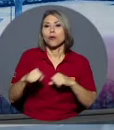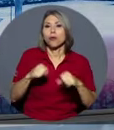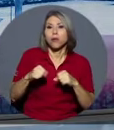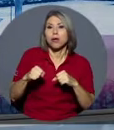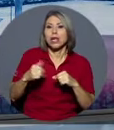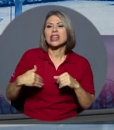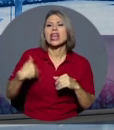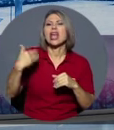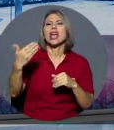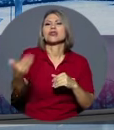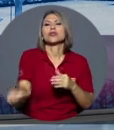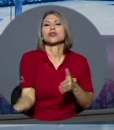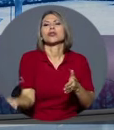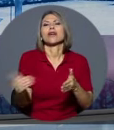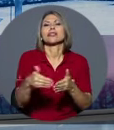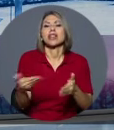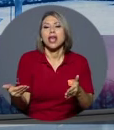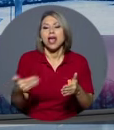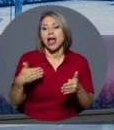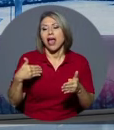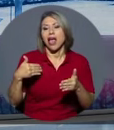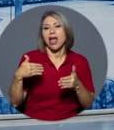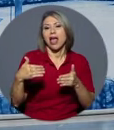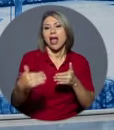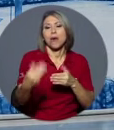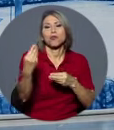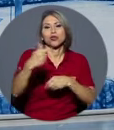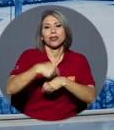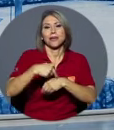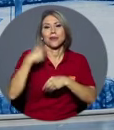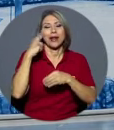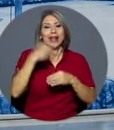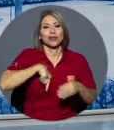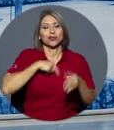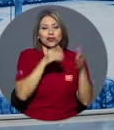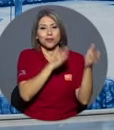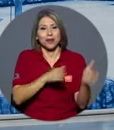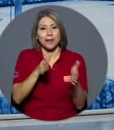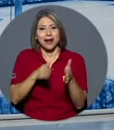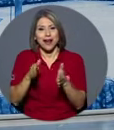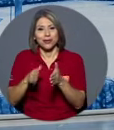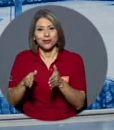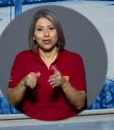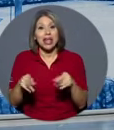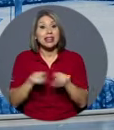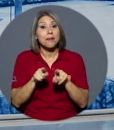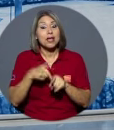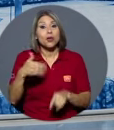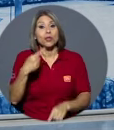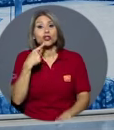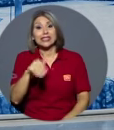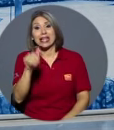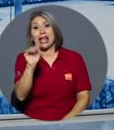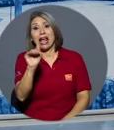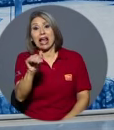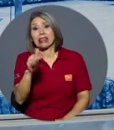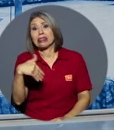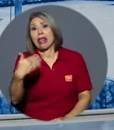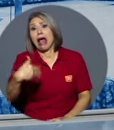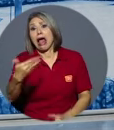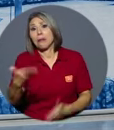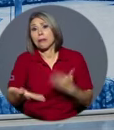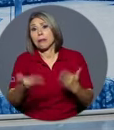la sismicidad nos da tiempo, nos da mucho tiempo para prepararnos, inclusive las anticipaciones que se hacen de terremotos no es para